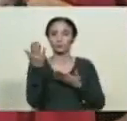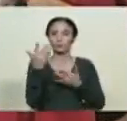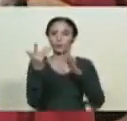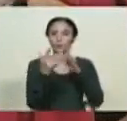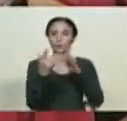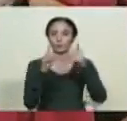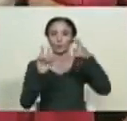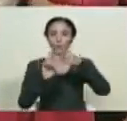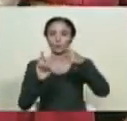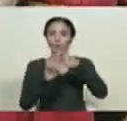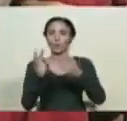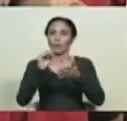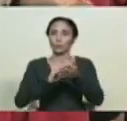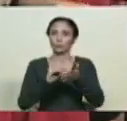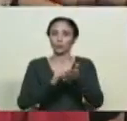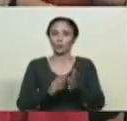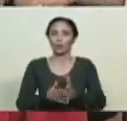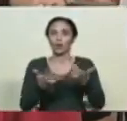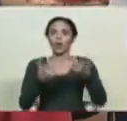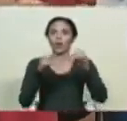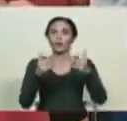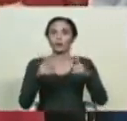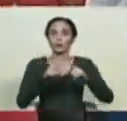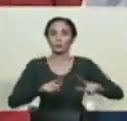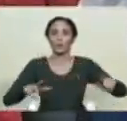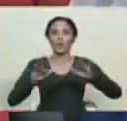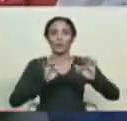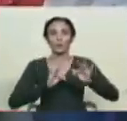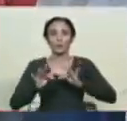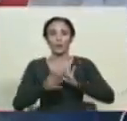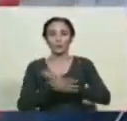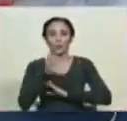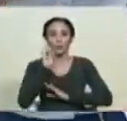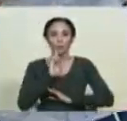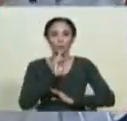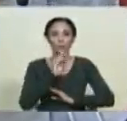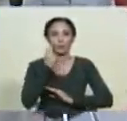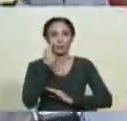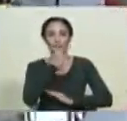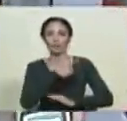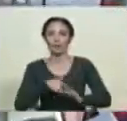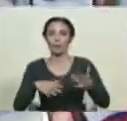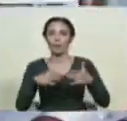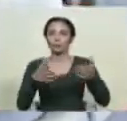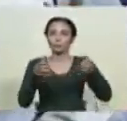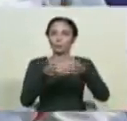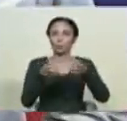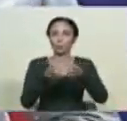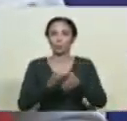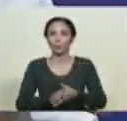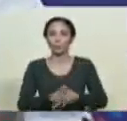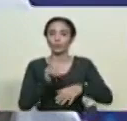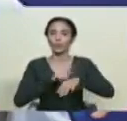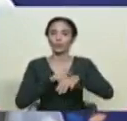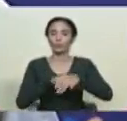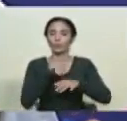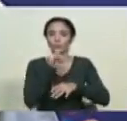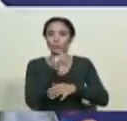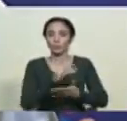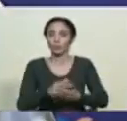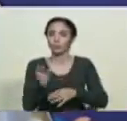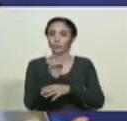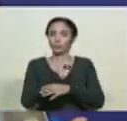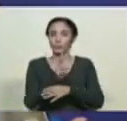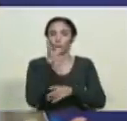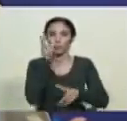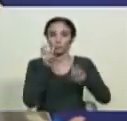Establecemos este nuevo contacto desde las instalaciones del Teatro Bolívar, específicamente desde el comando de campaña. A esta hora se genera información de inmediato.